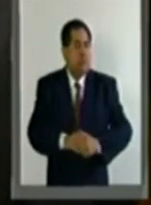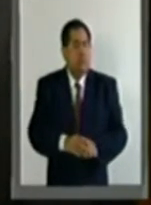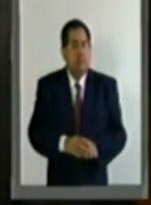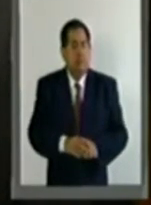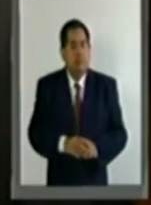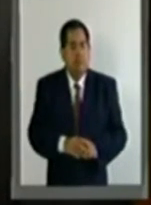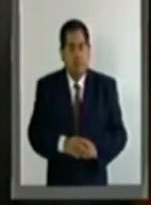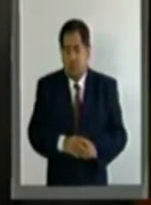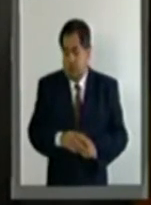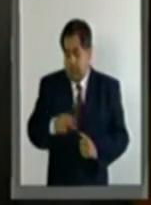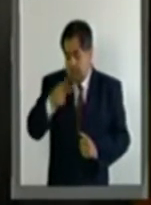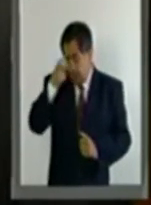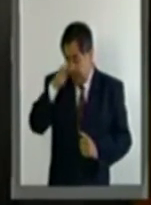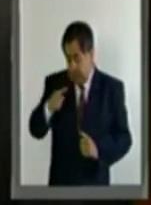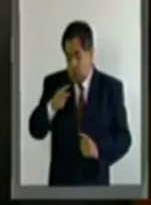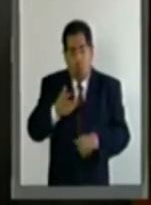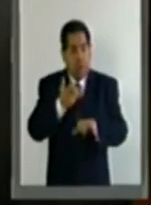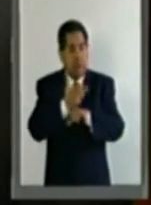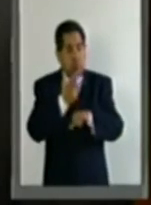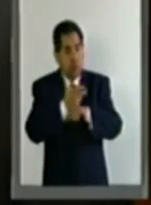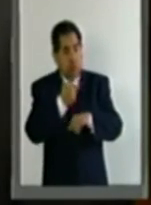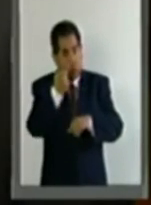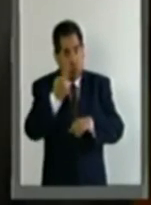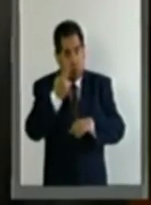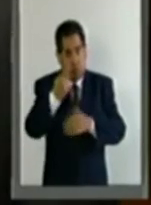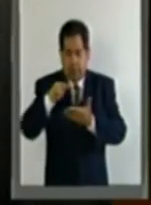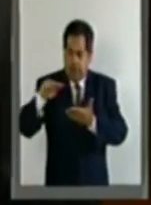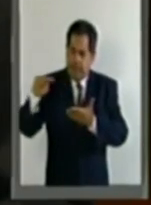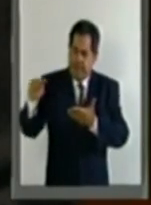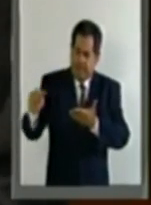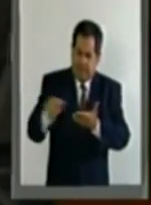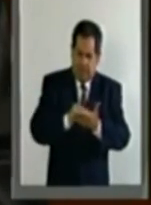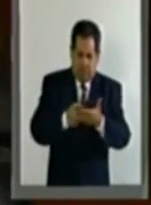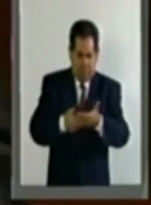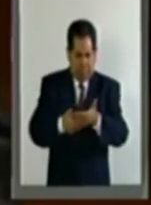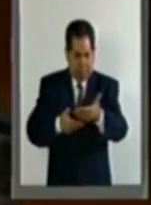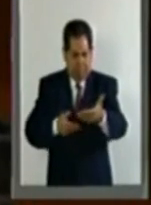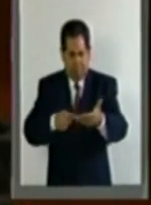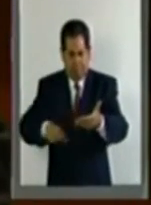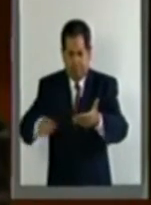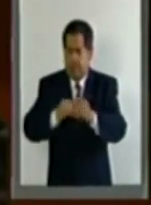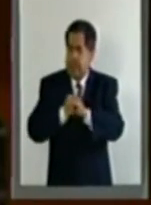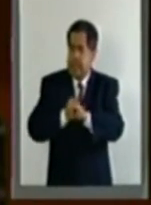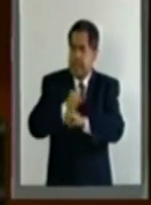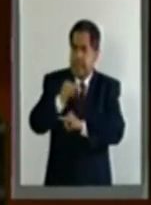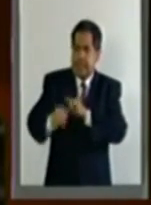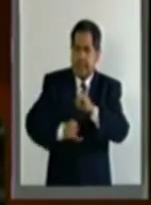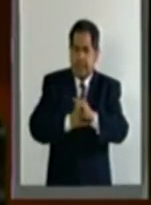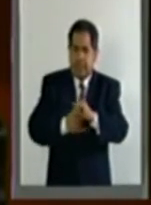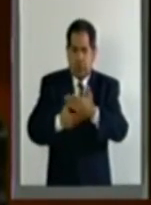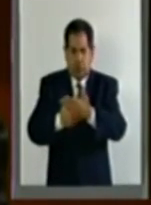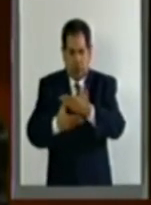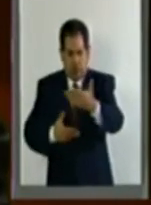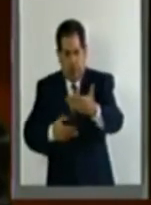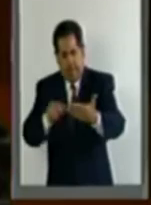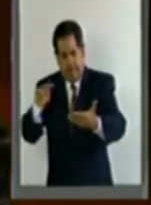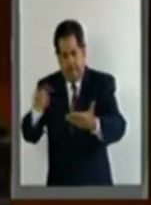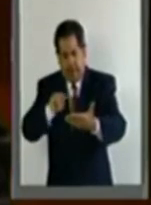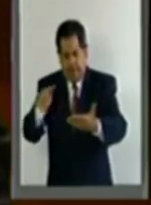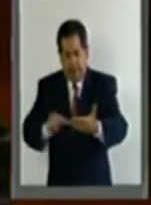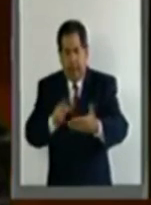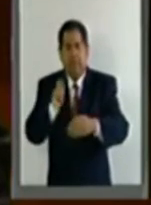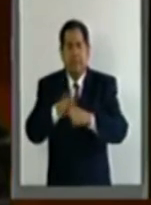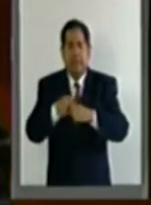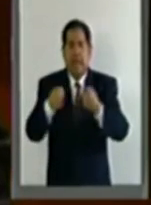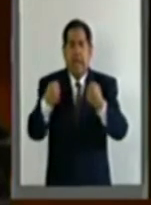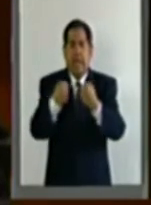entre México y Estados Unidos un tratado internacional de